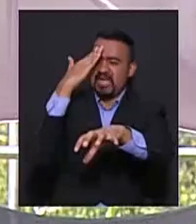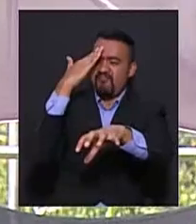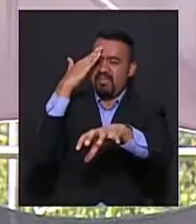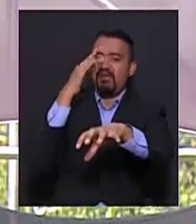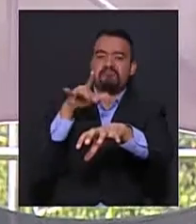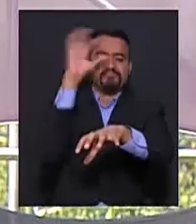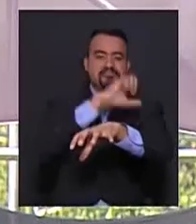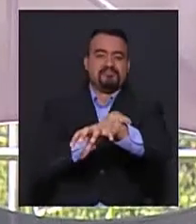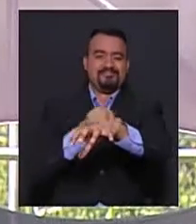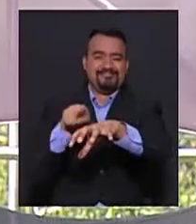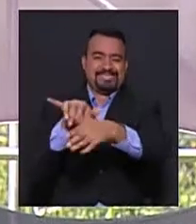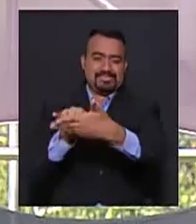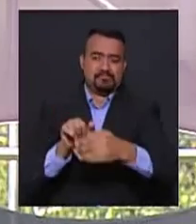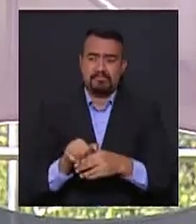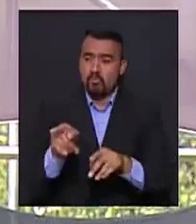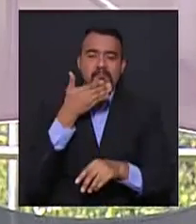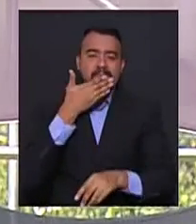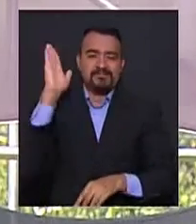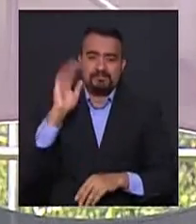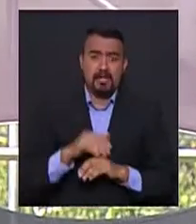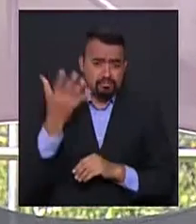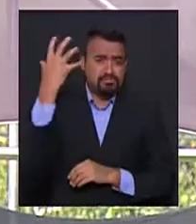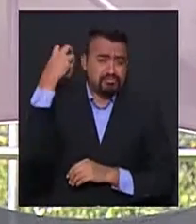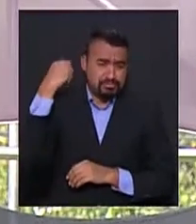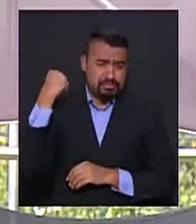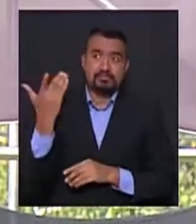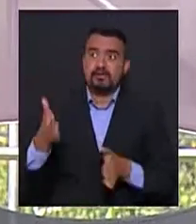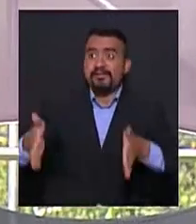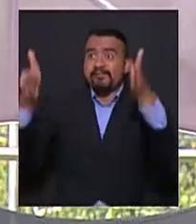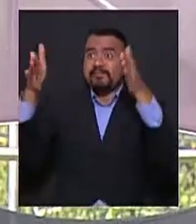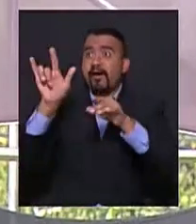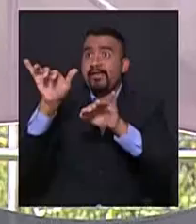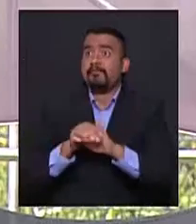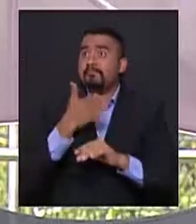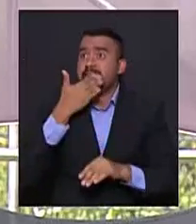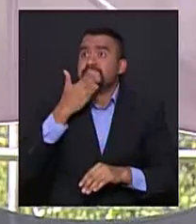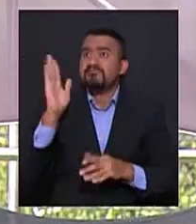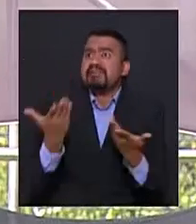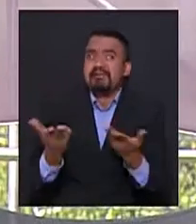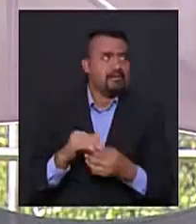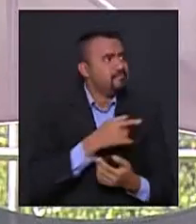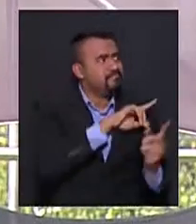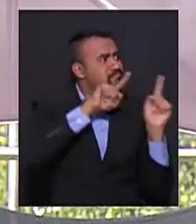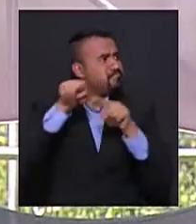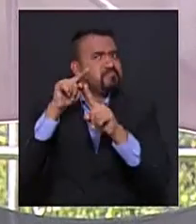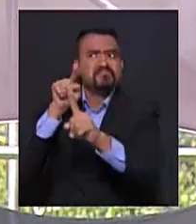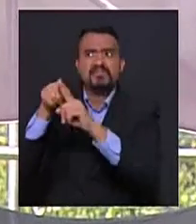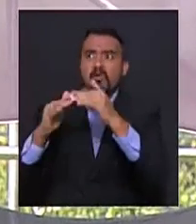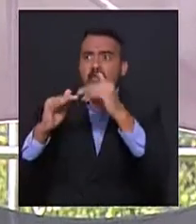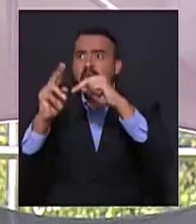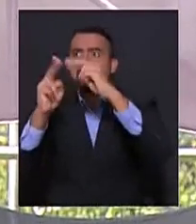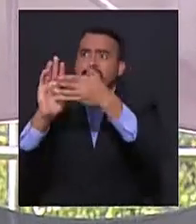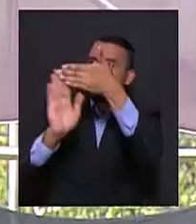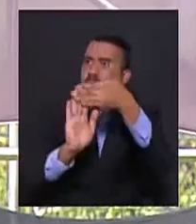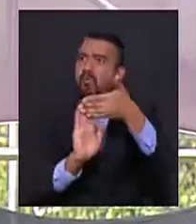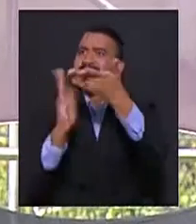En distintas épocas se intentó darle uso funcional a esta construcción y siempre fracasó el intento hasta